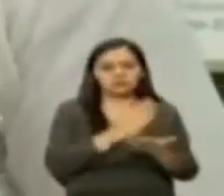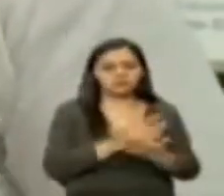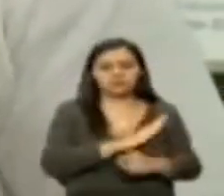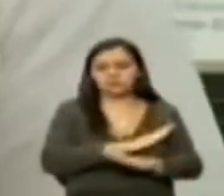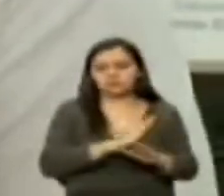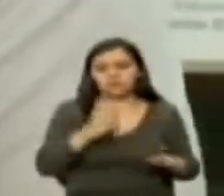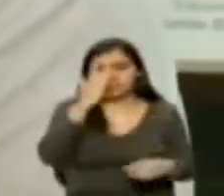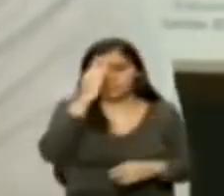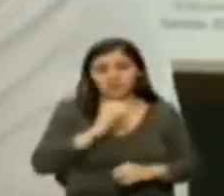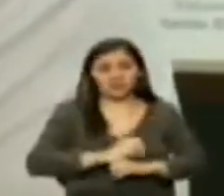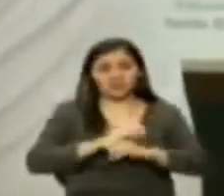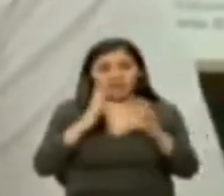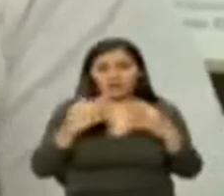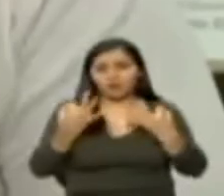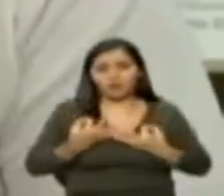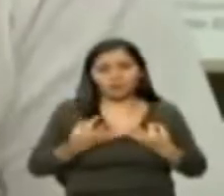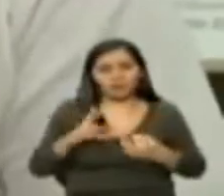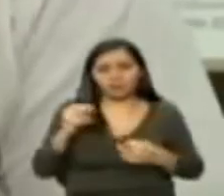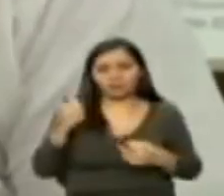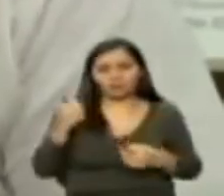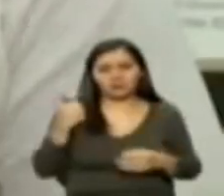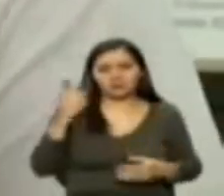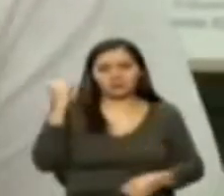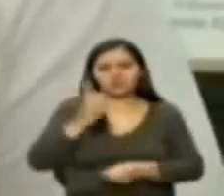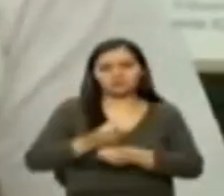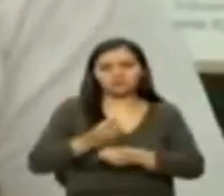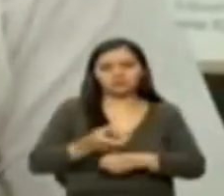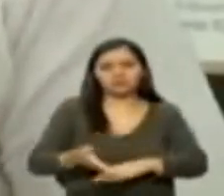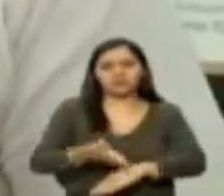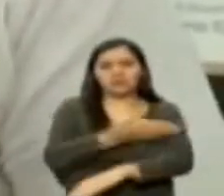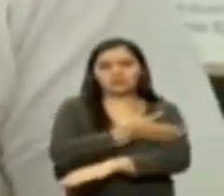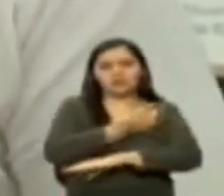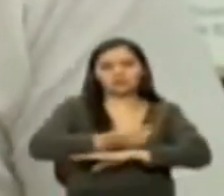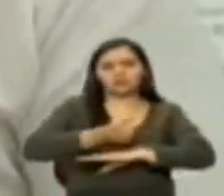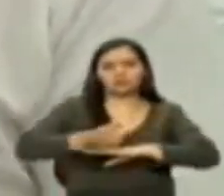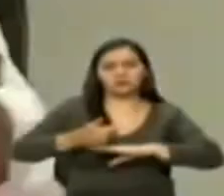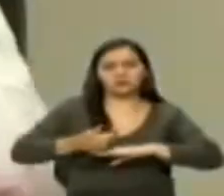porque hay, claro, un incumplimiento deliberado de las disposiciones legítimas de la autoridad.